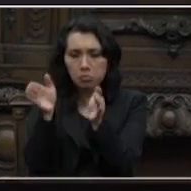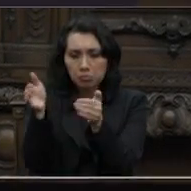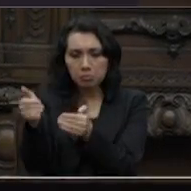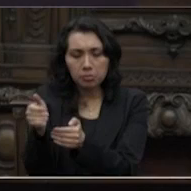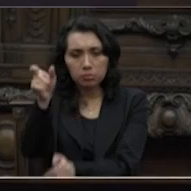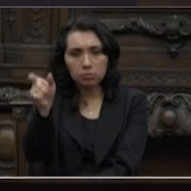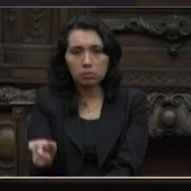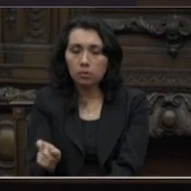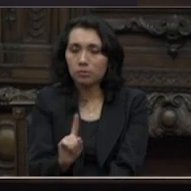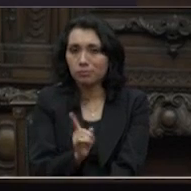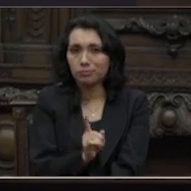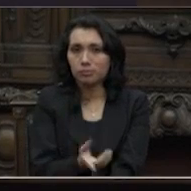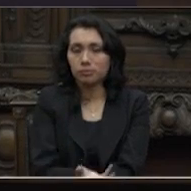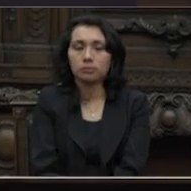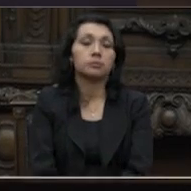ser.